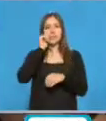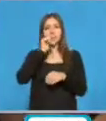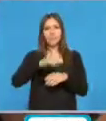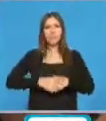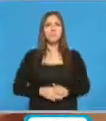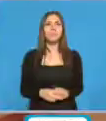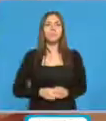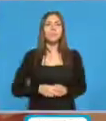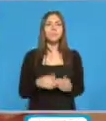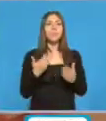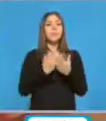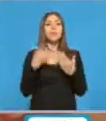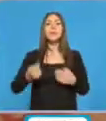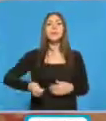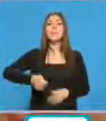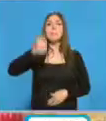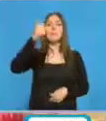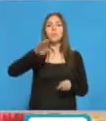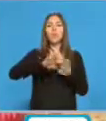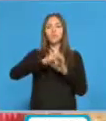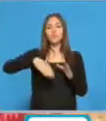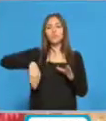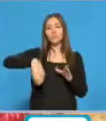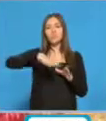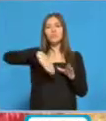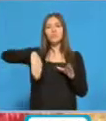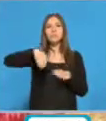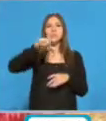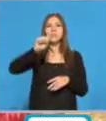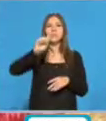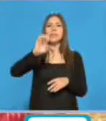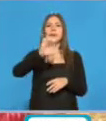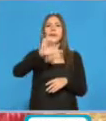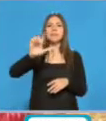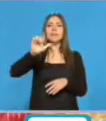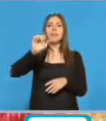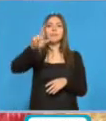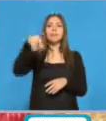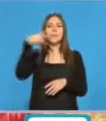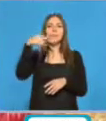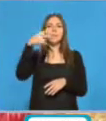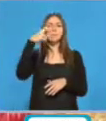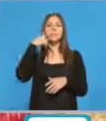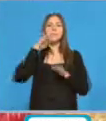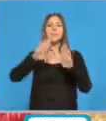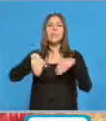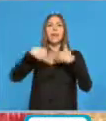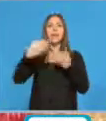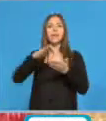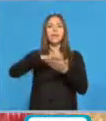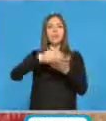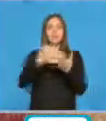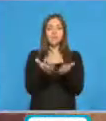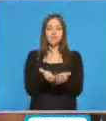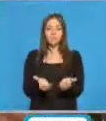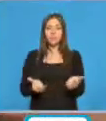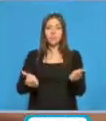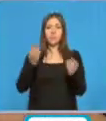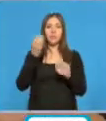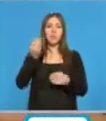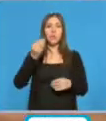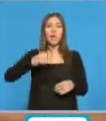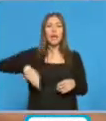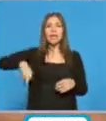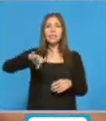vamos a hacer primero va a ser sellarlo. ¿Cómo es esto? En un wok, señora, si tiene un wok en casita, con abundante aceite lo vamos